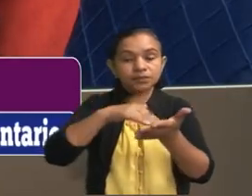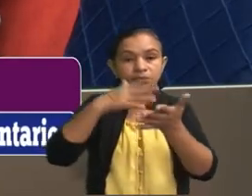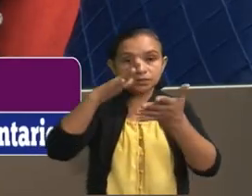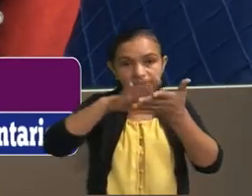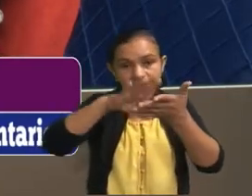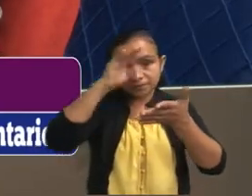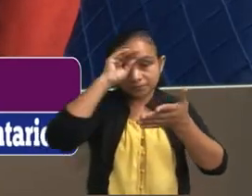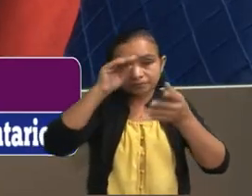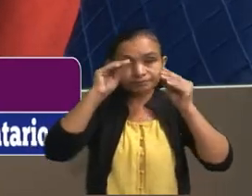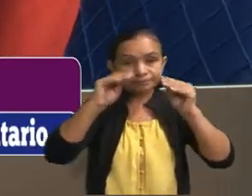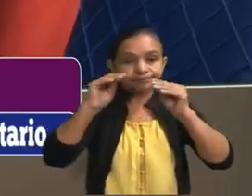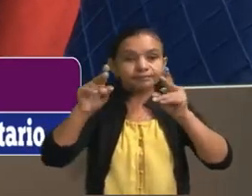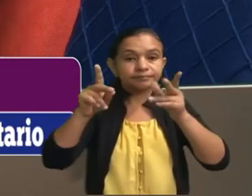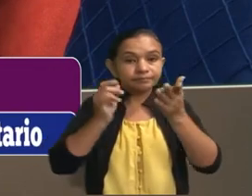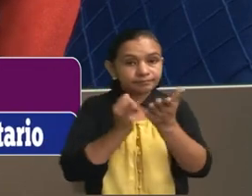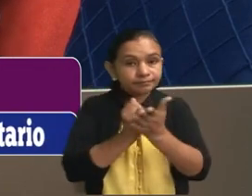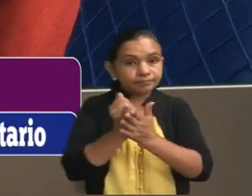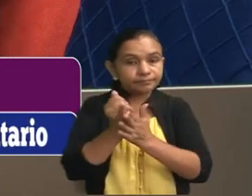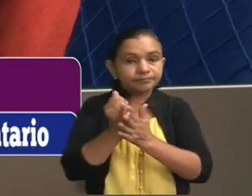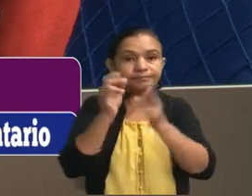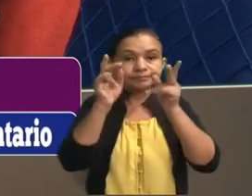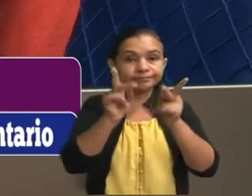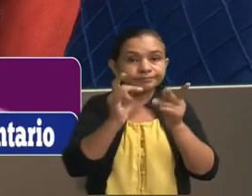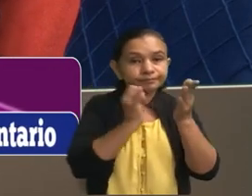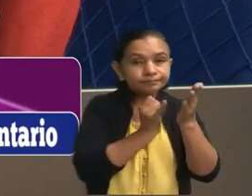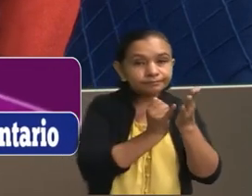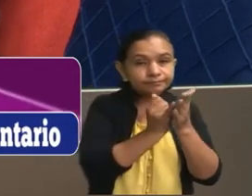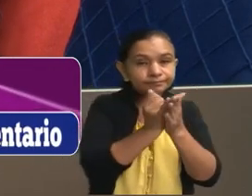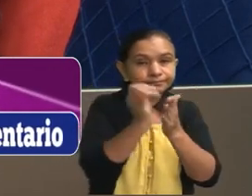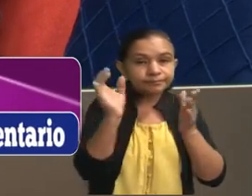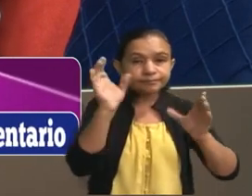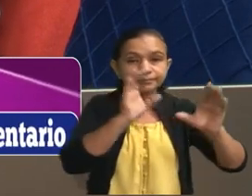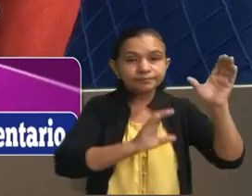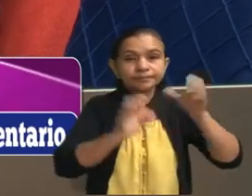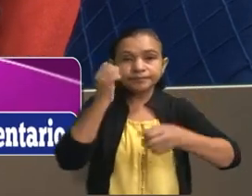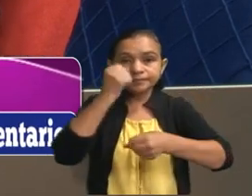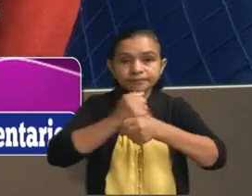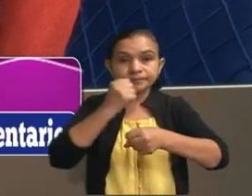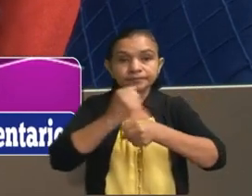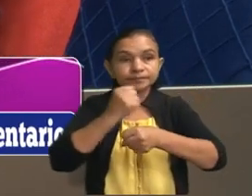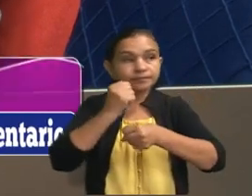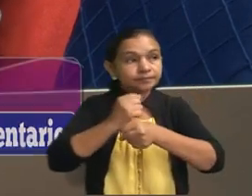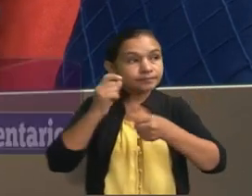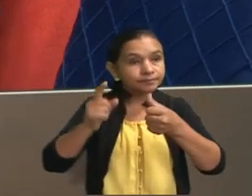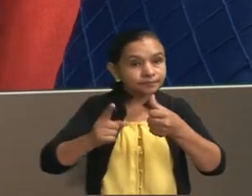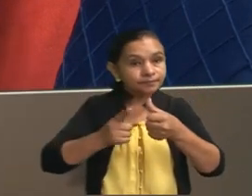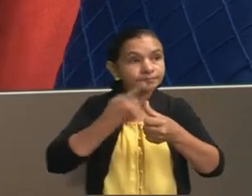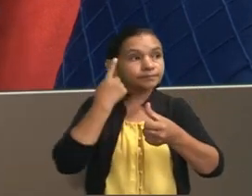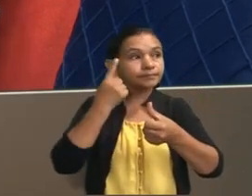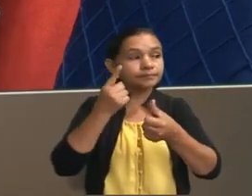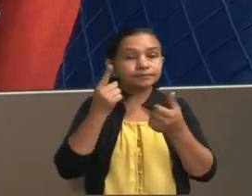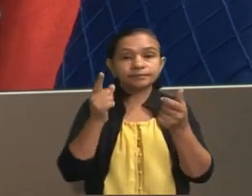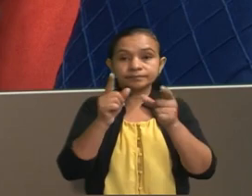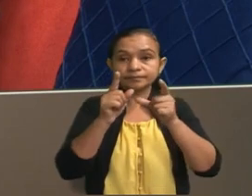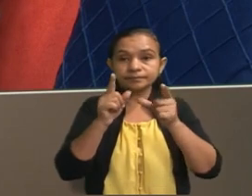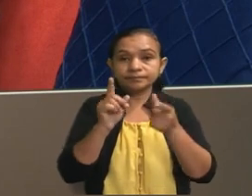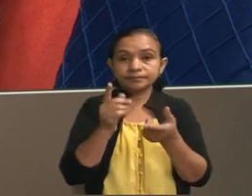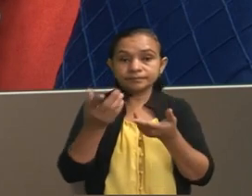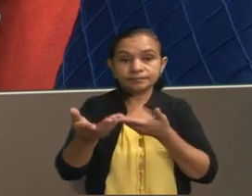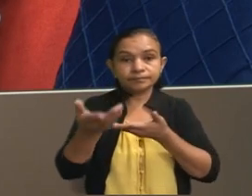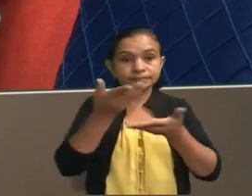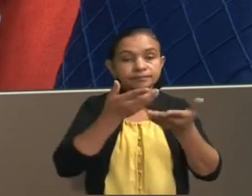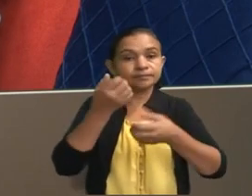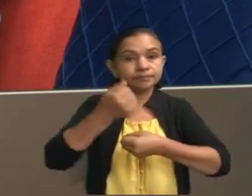Nosotros, como científicos, trabajamos, primero intercambiamos nuestros datos.